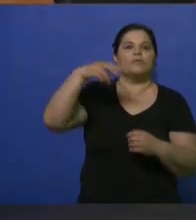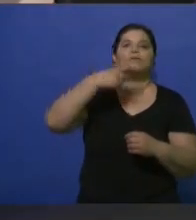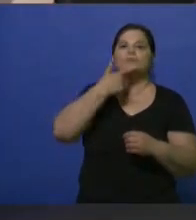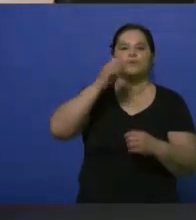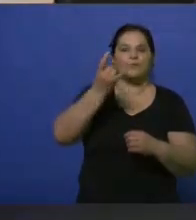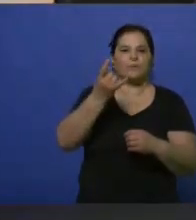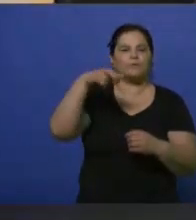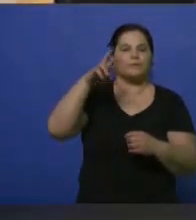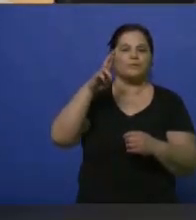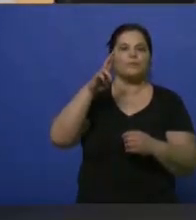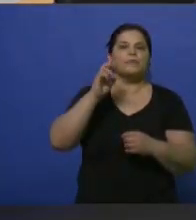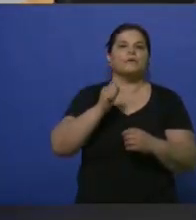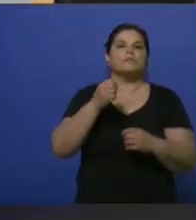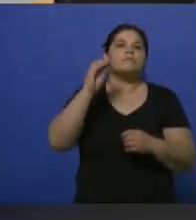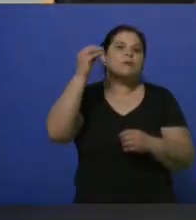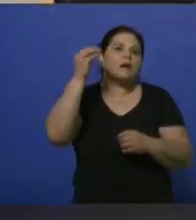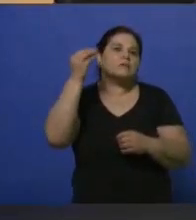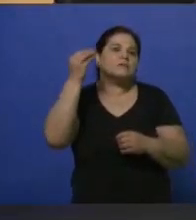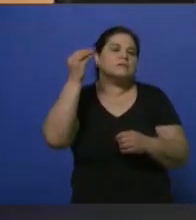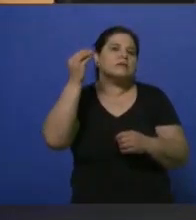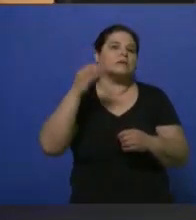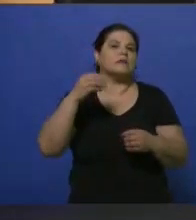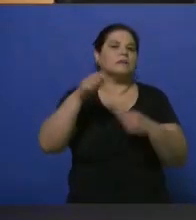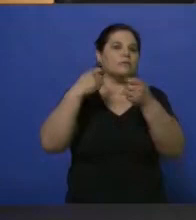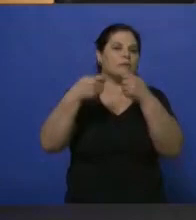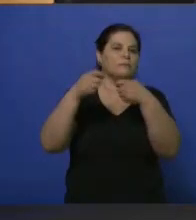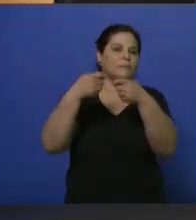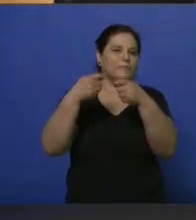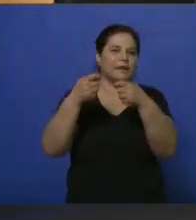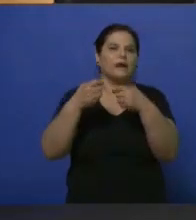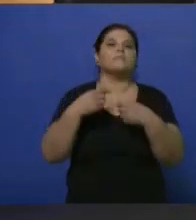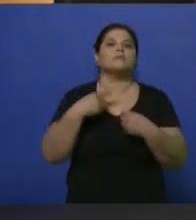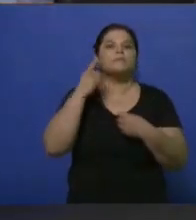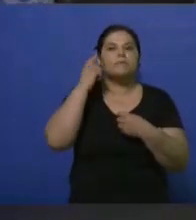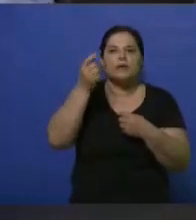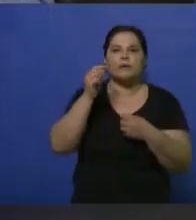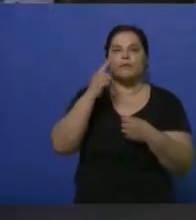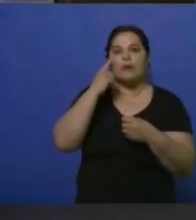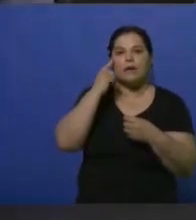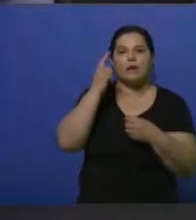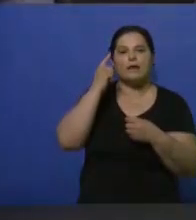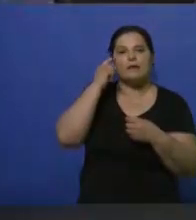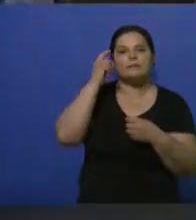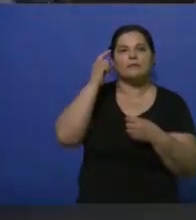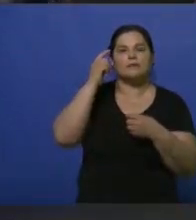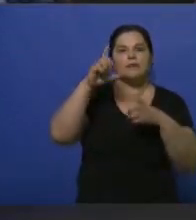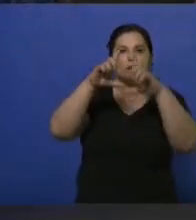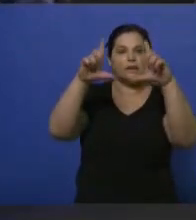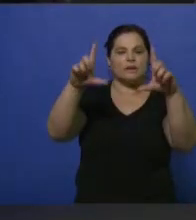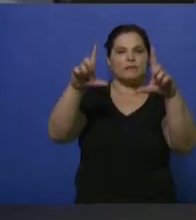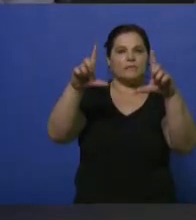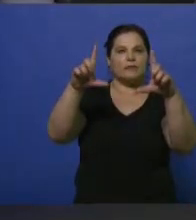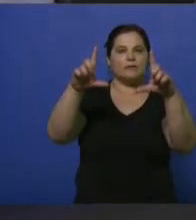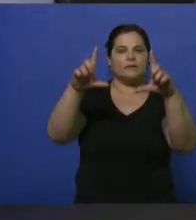habitantes y demás, es Brasil justamente. ¿Qué imagen tenés del grupo económico que está comenzando a